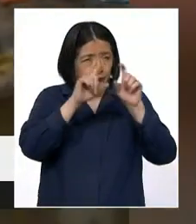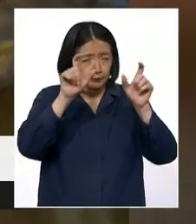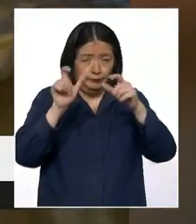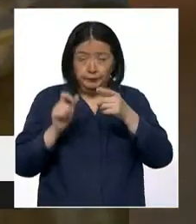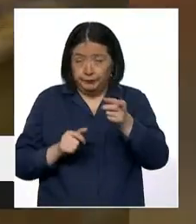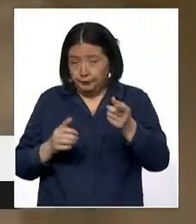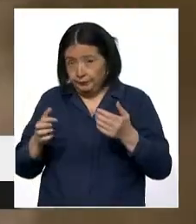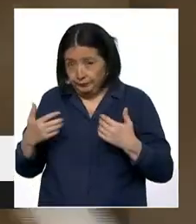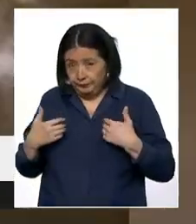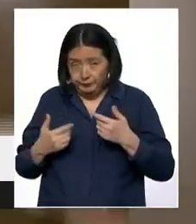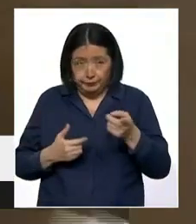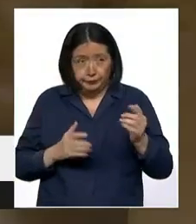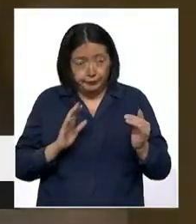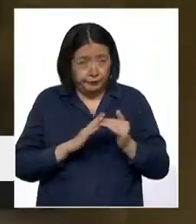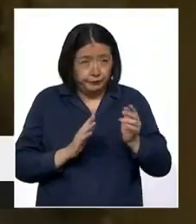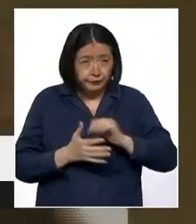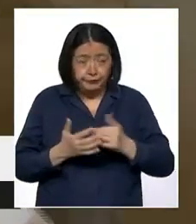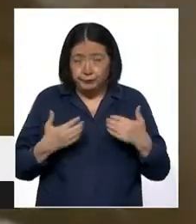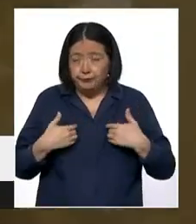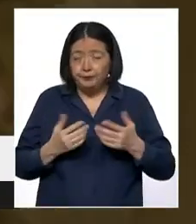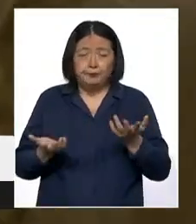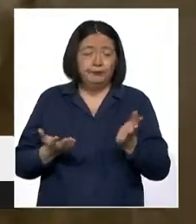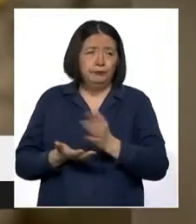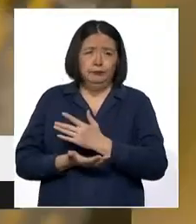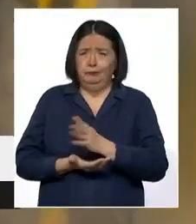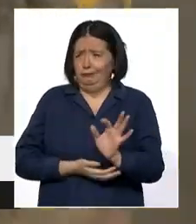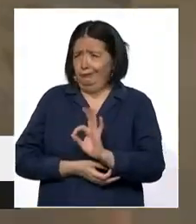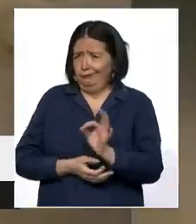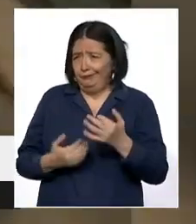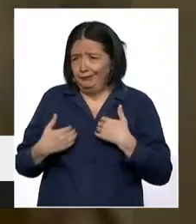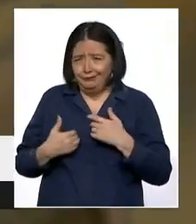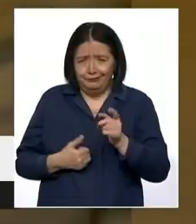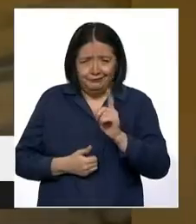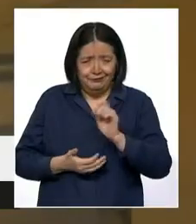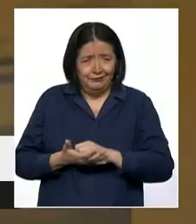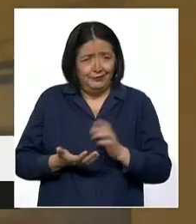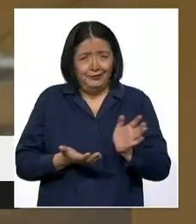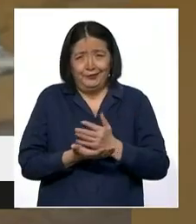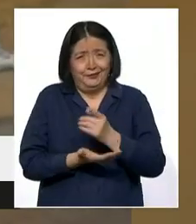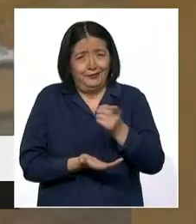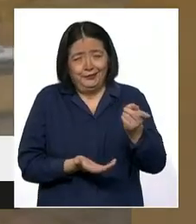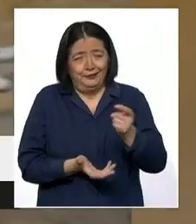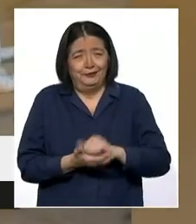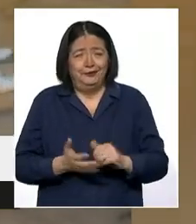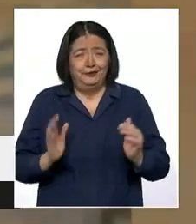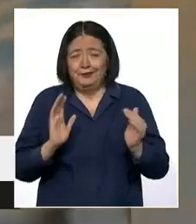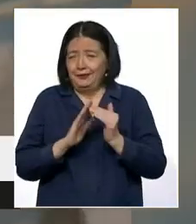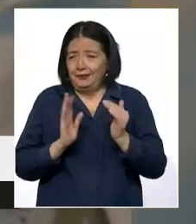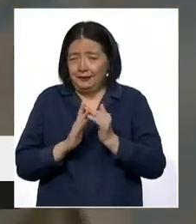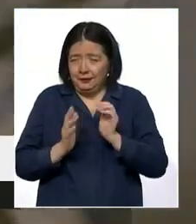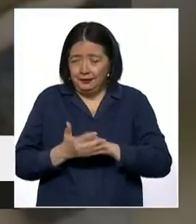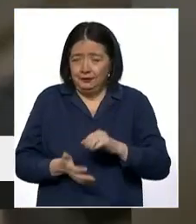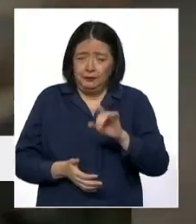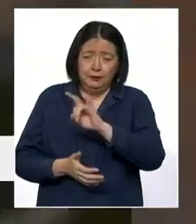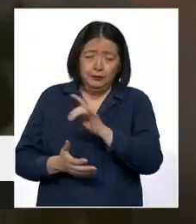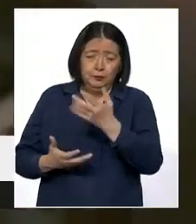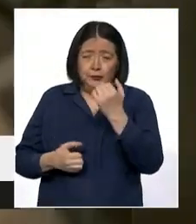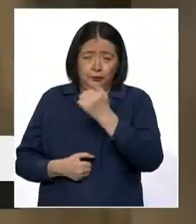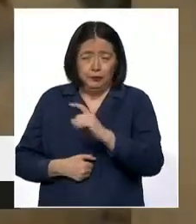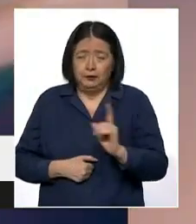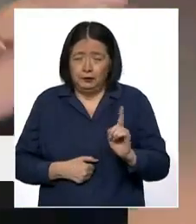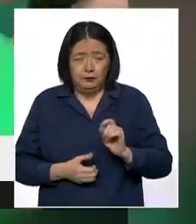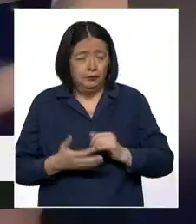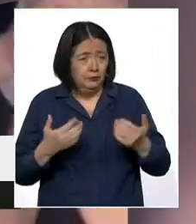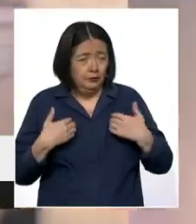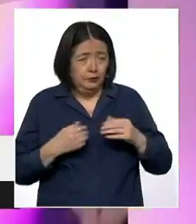casa por lo menos eso? ¿Extintores? ¿Había señalización? No, por supuesto que no, porque al no estar dedicada para ese uso, lamentablemente no